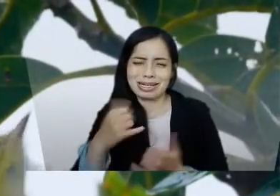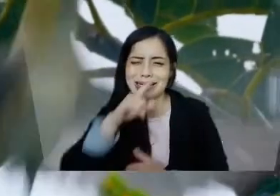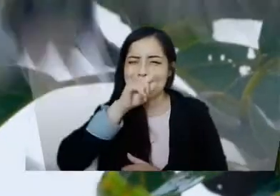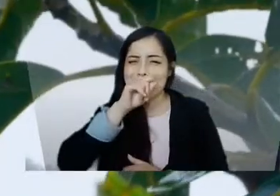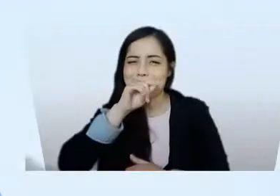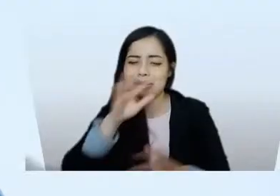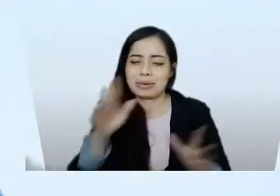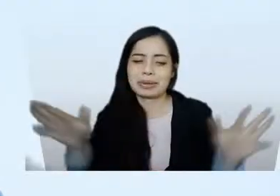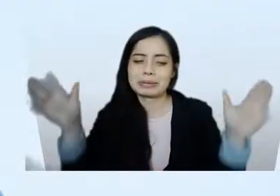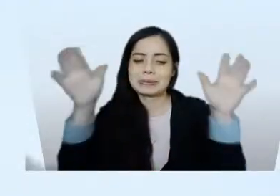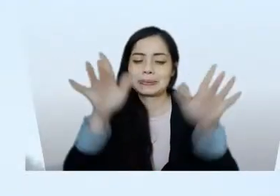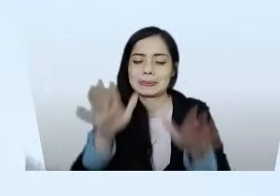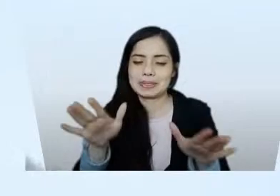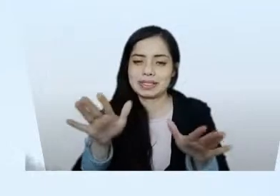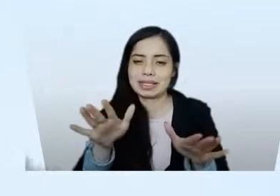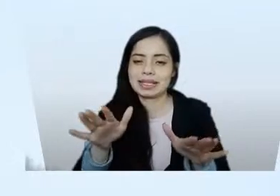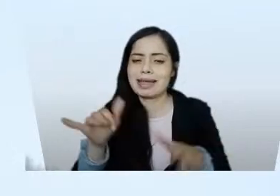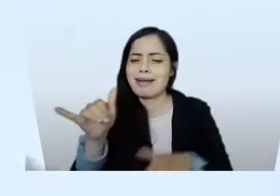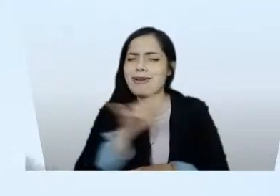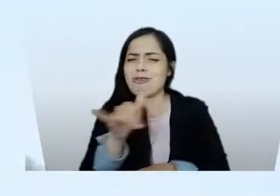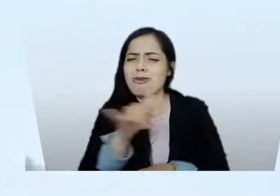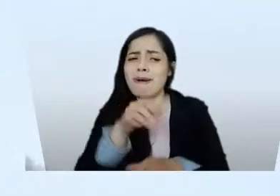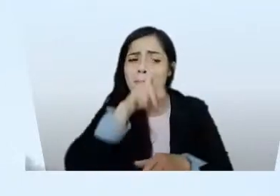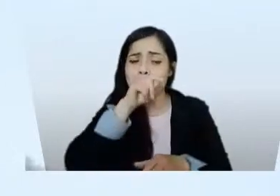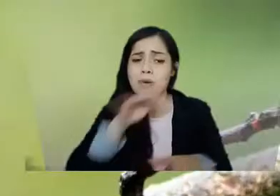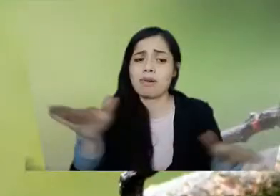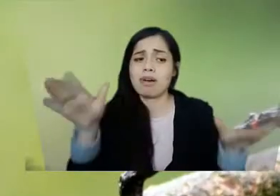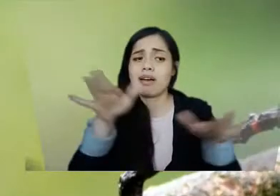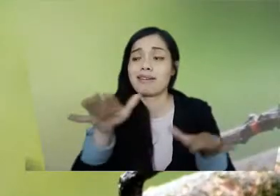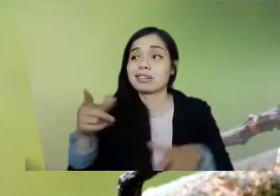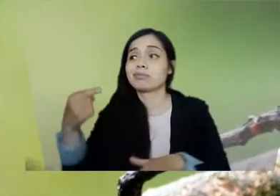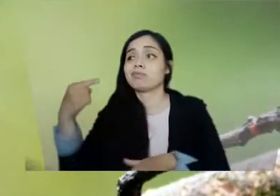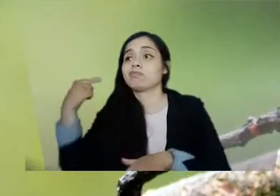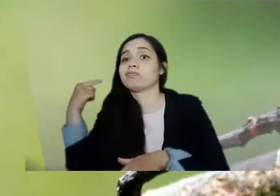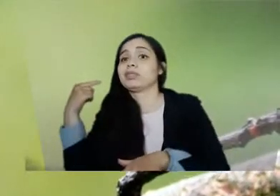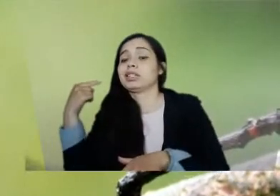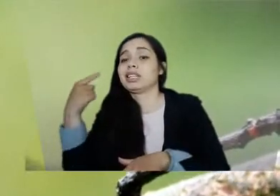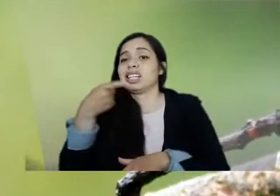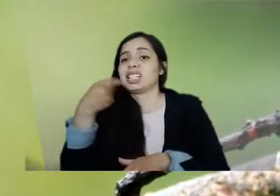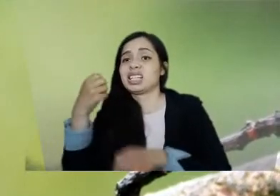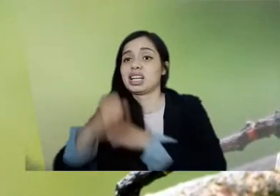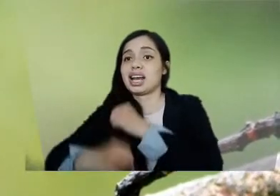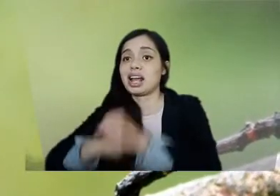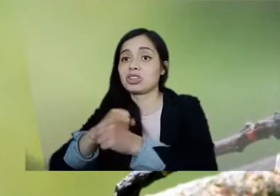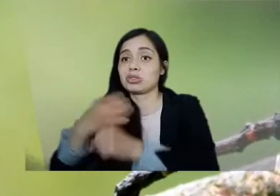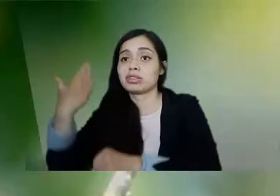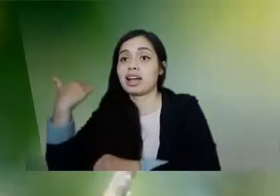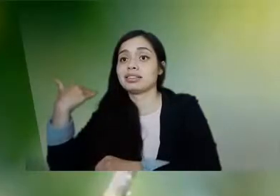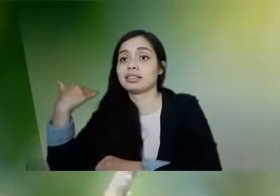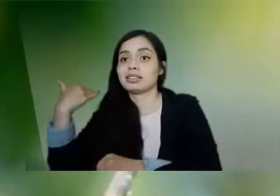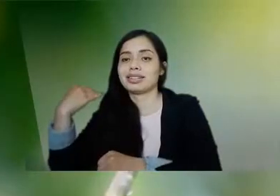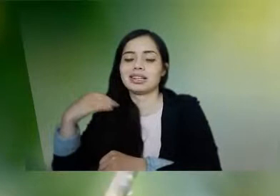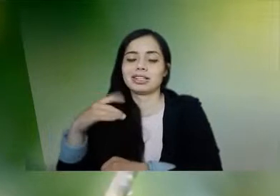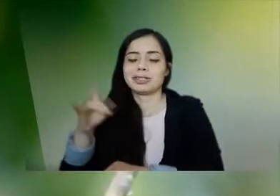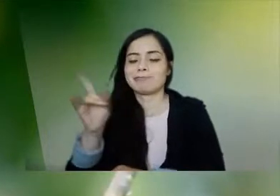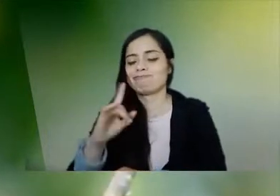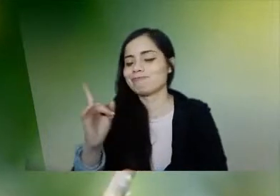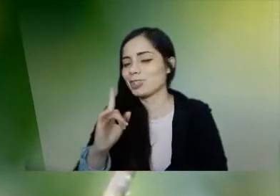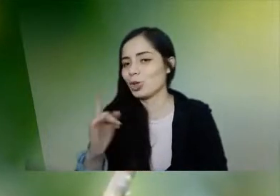hace 110 años. Han pasado muchas generaciones y es posible que a través de más de un siglo haya habido cambios